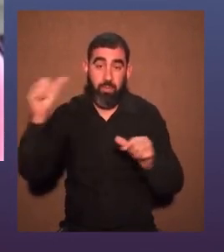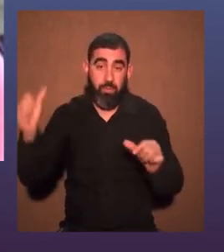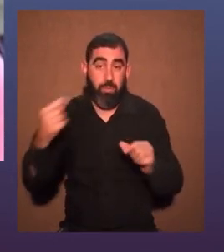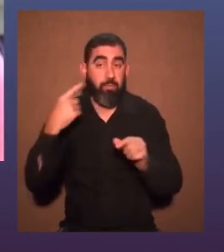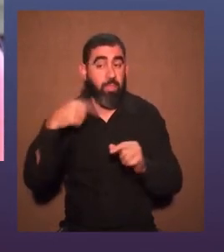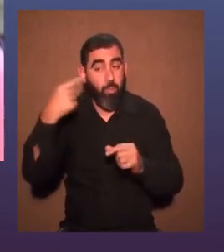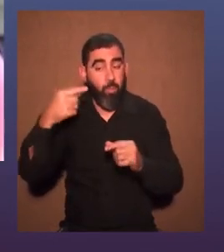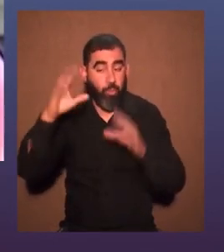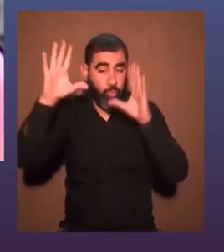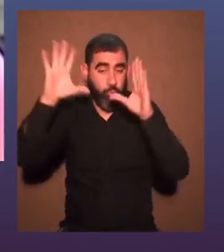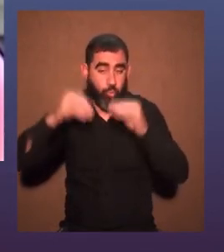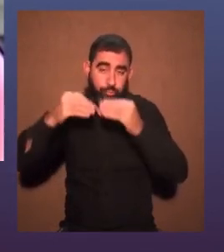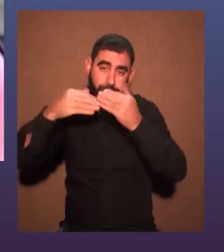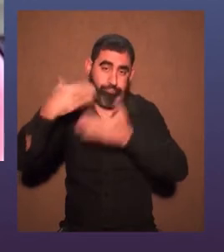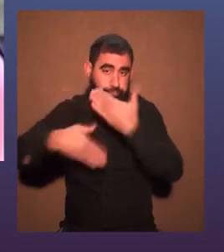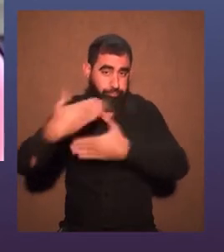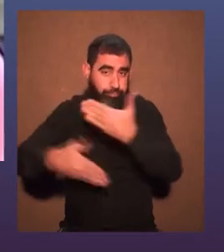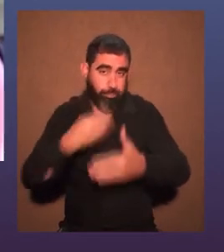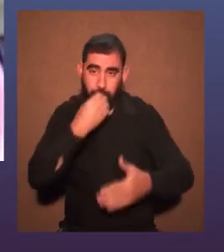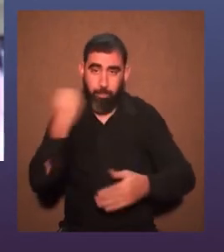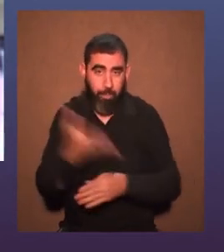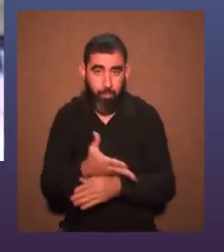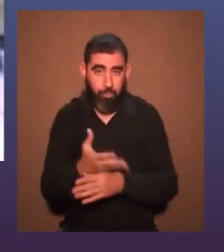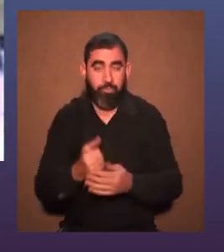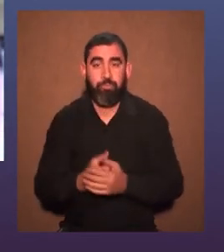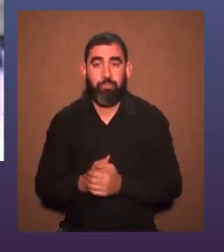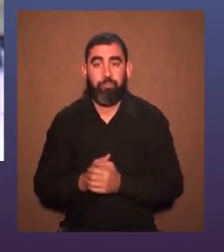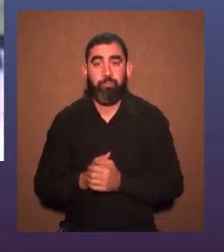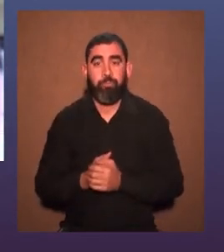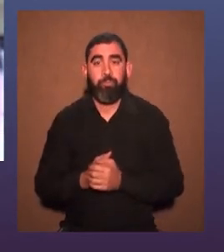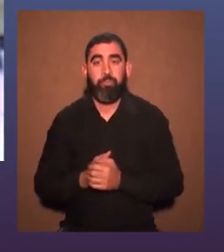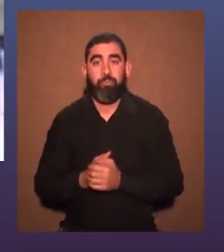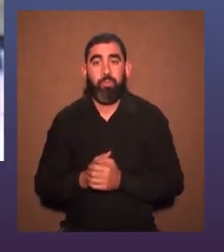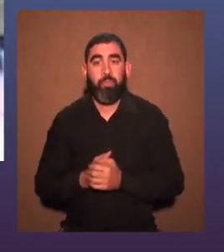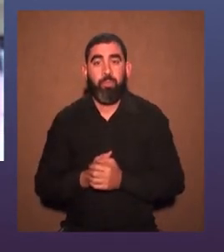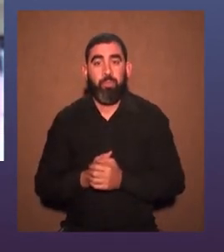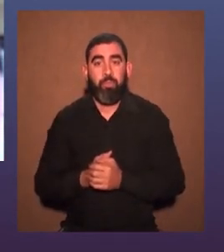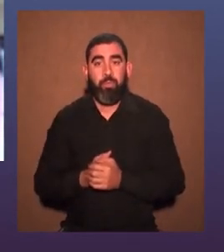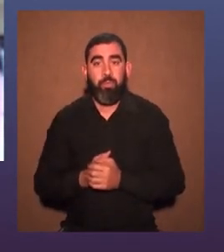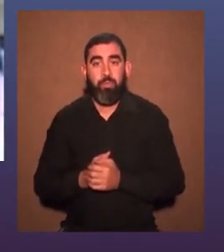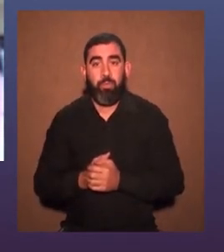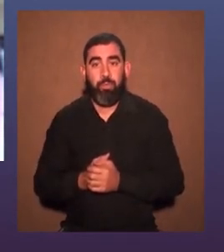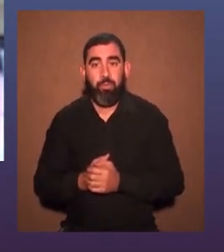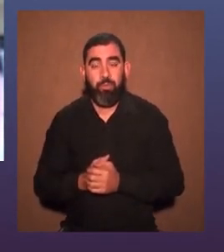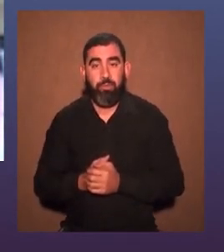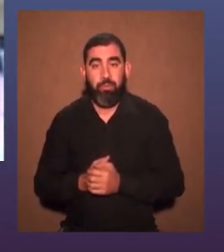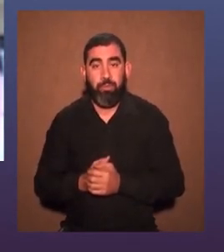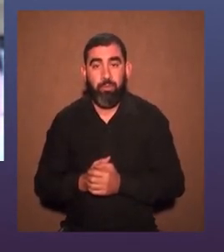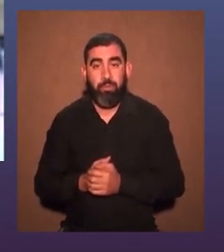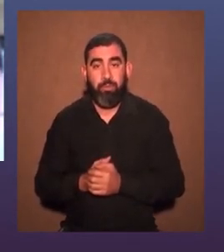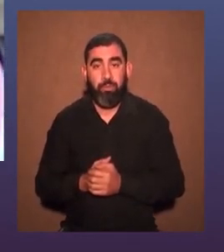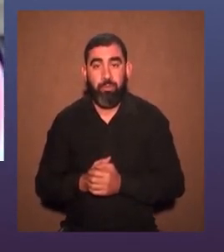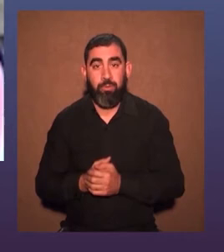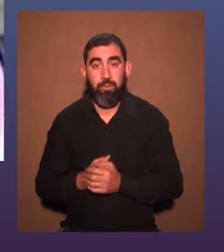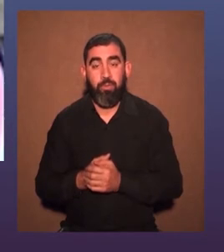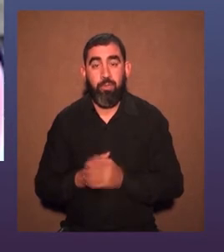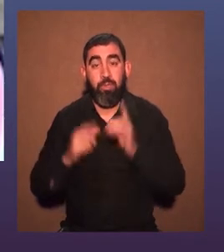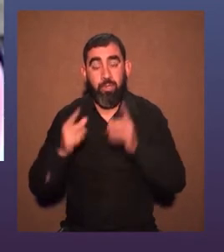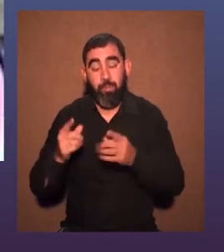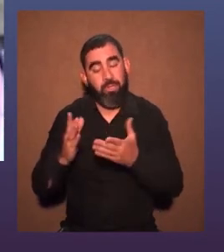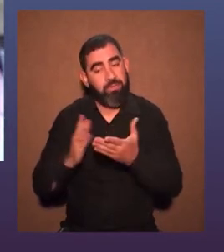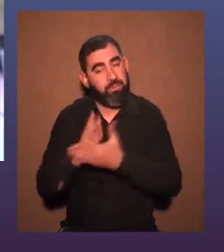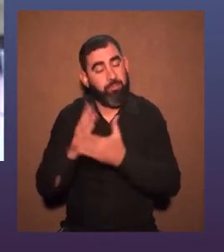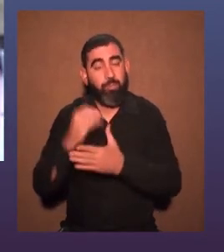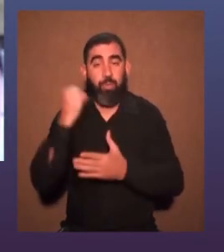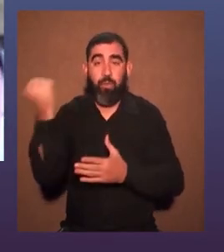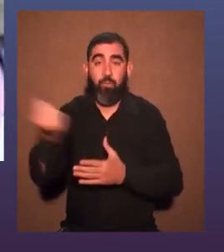se despierta todo el movimiento, y bueno, es ese olor, lo que más. Y es siempre un equipo,